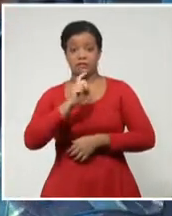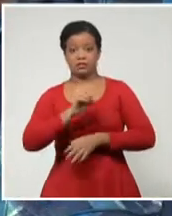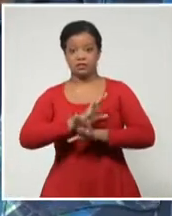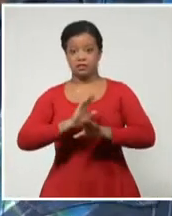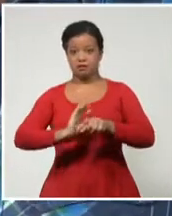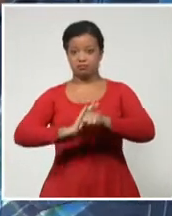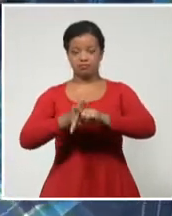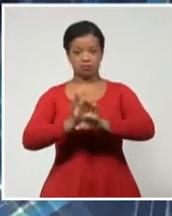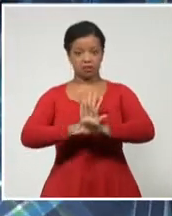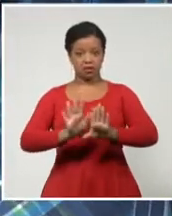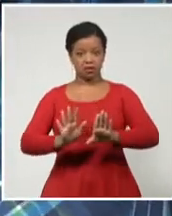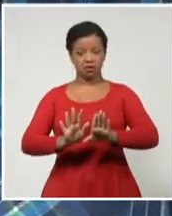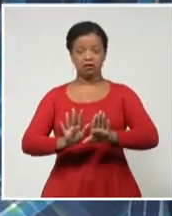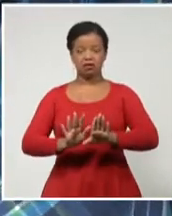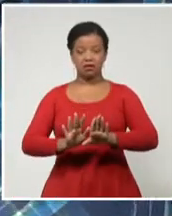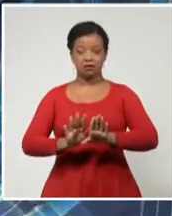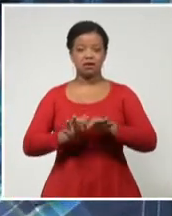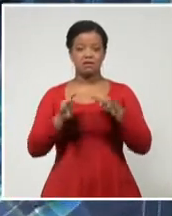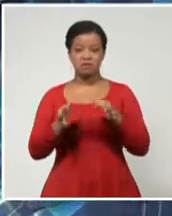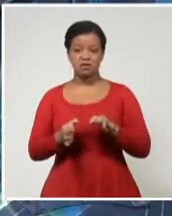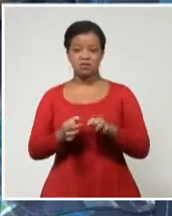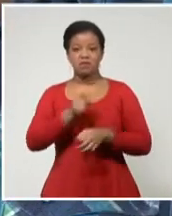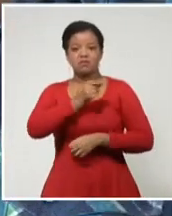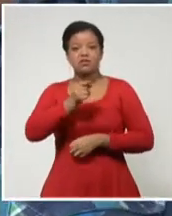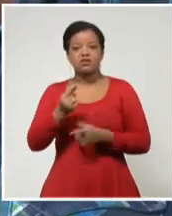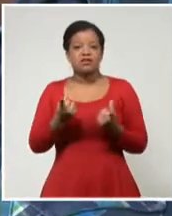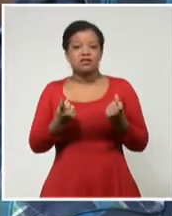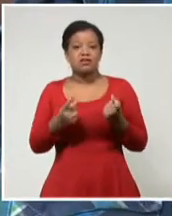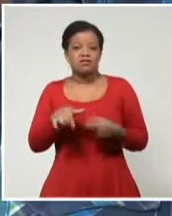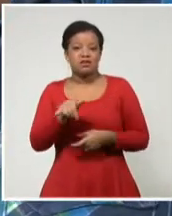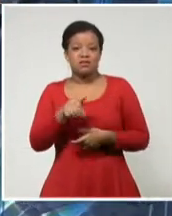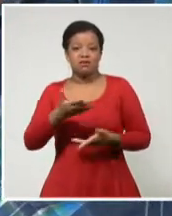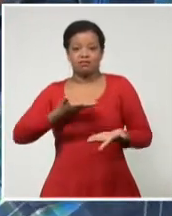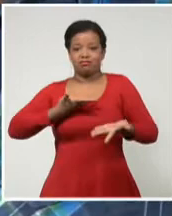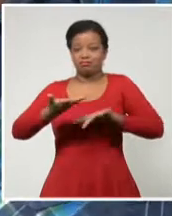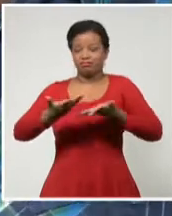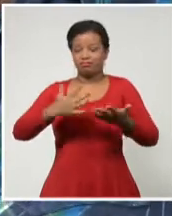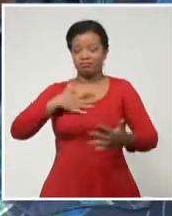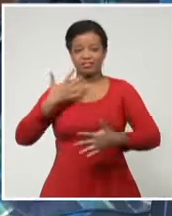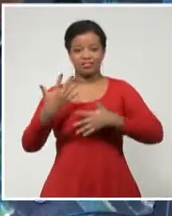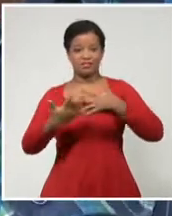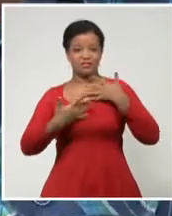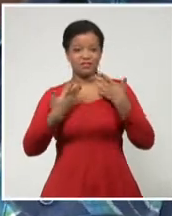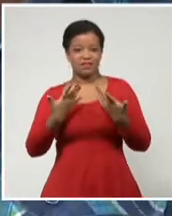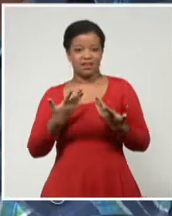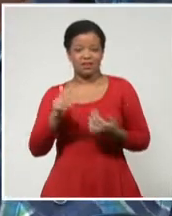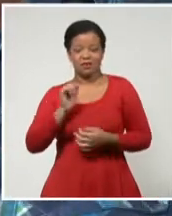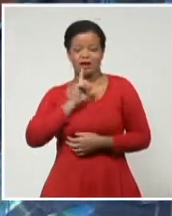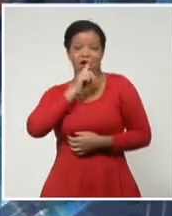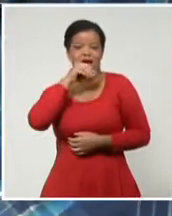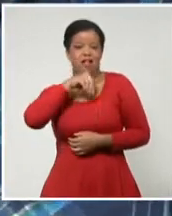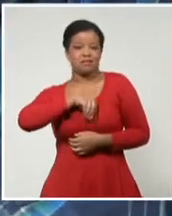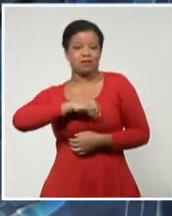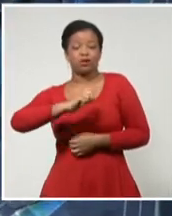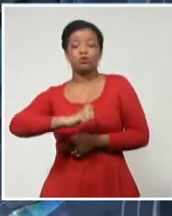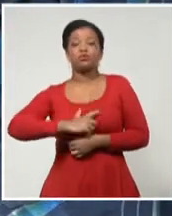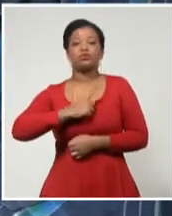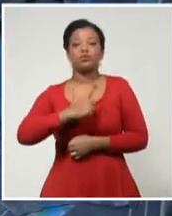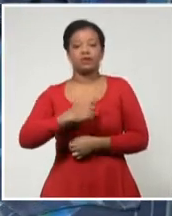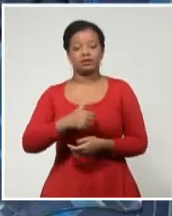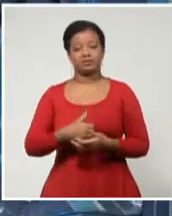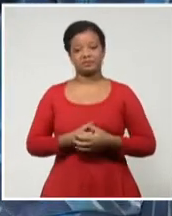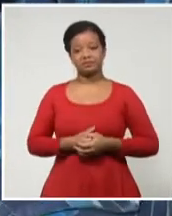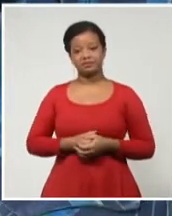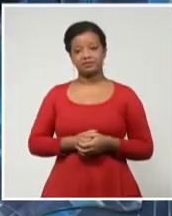la pandemia, ya las personas necesitan también de este alimento para el alma, que es la cultura. Y en